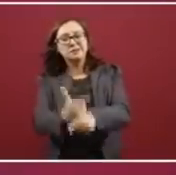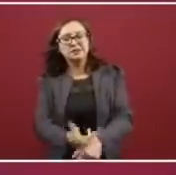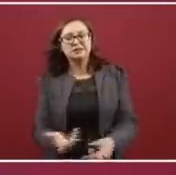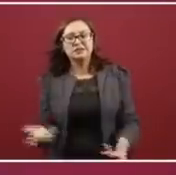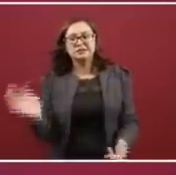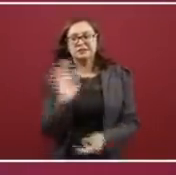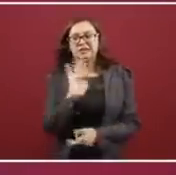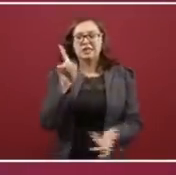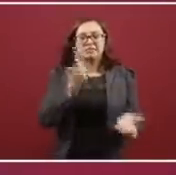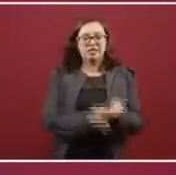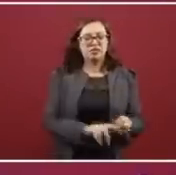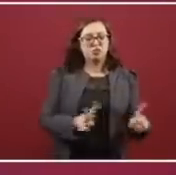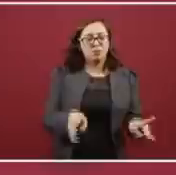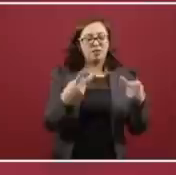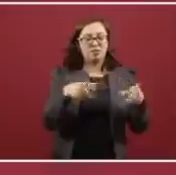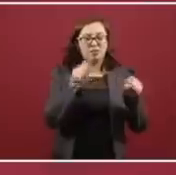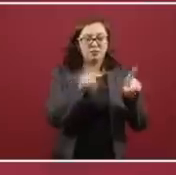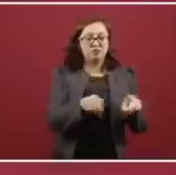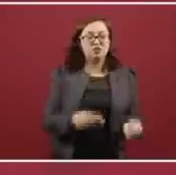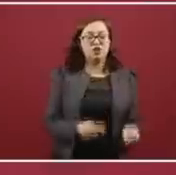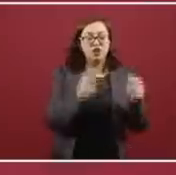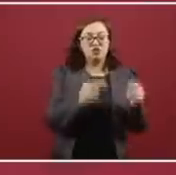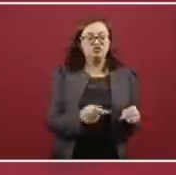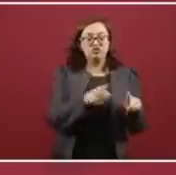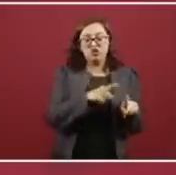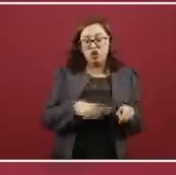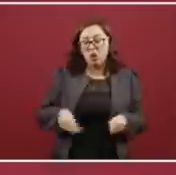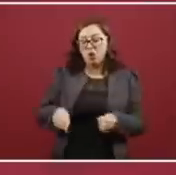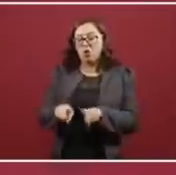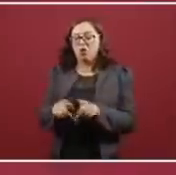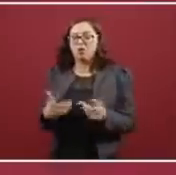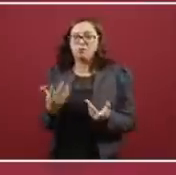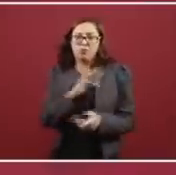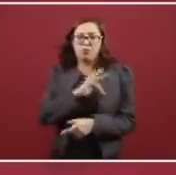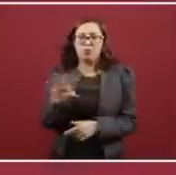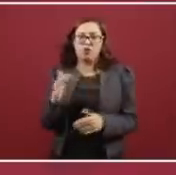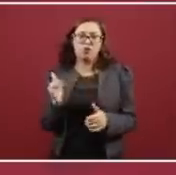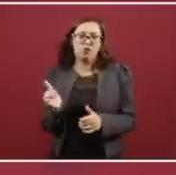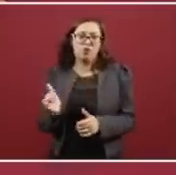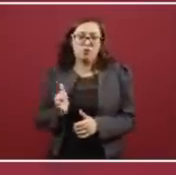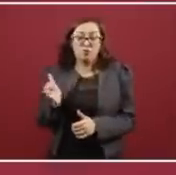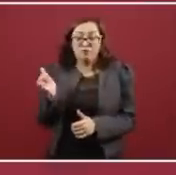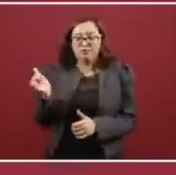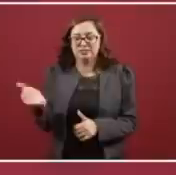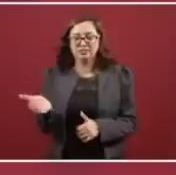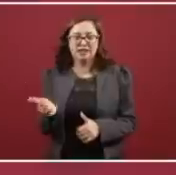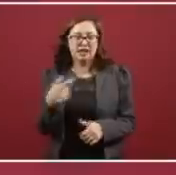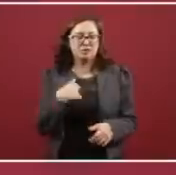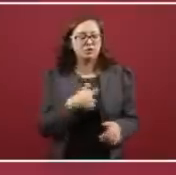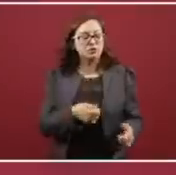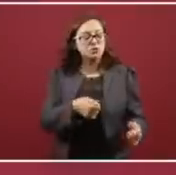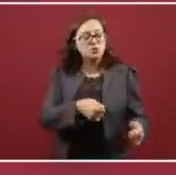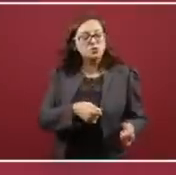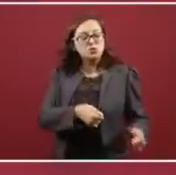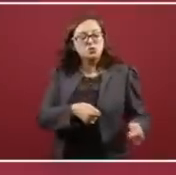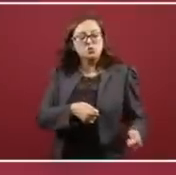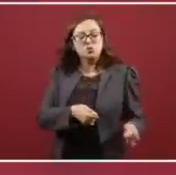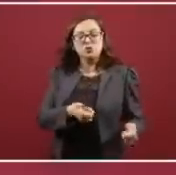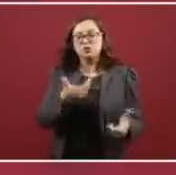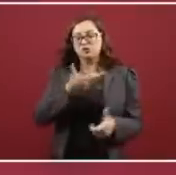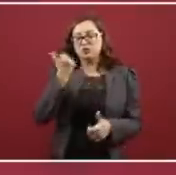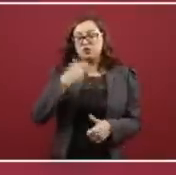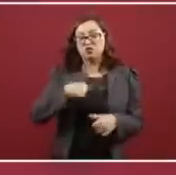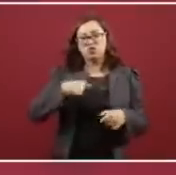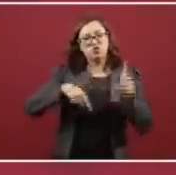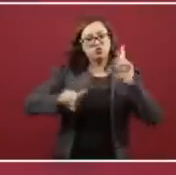despachadores que tienen un negocito paralelo a la gasolinera para la que trabajan yo dudo